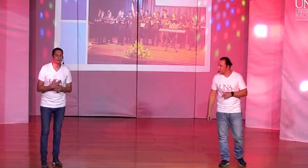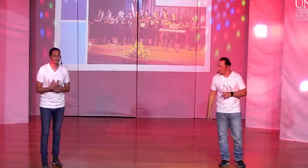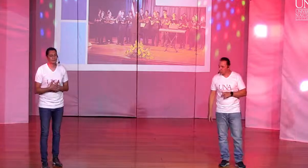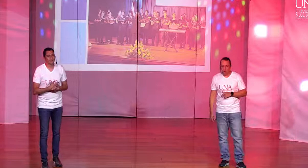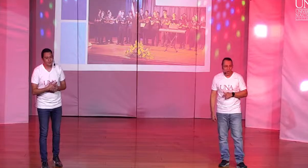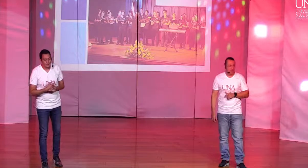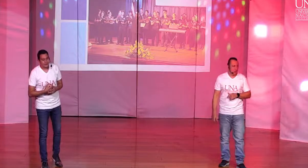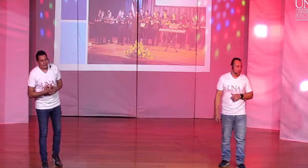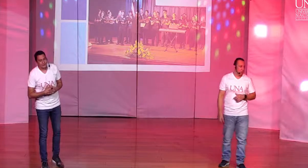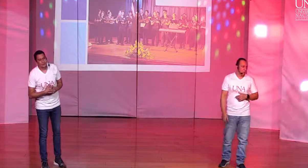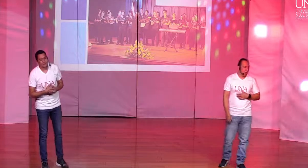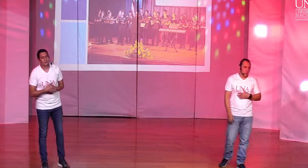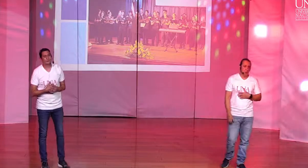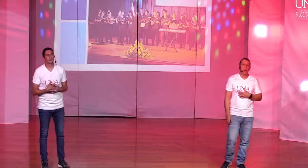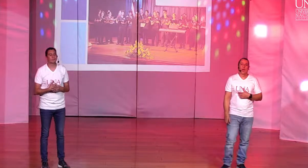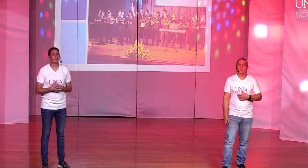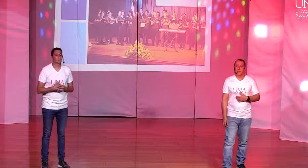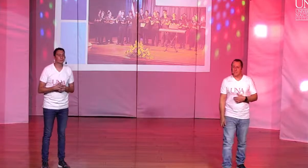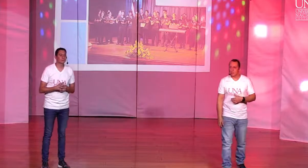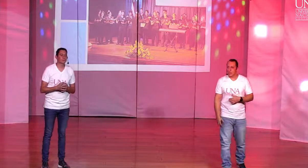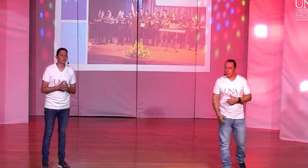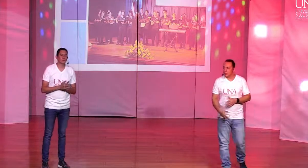Que ya le hemos dicho,